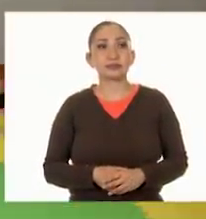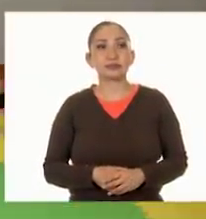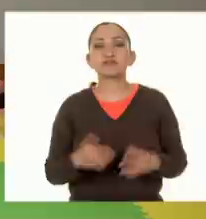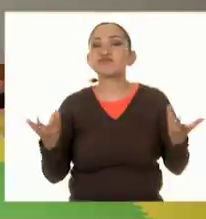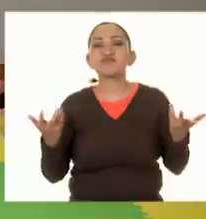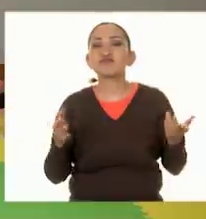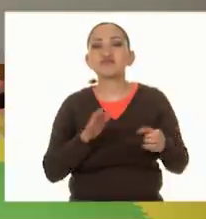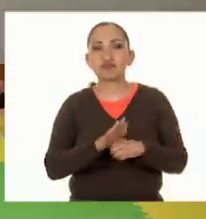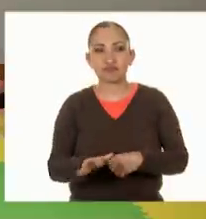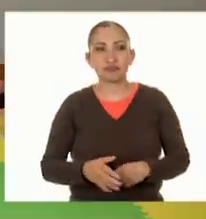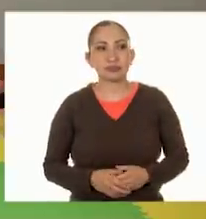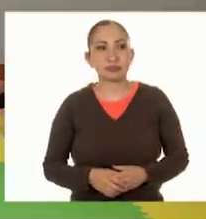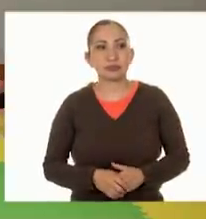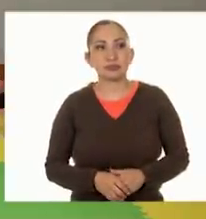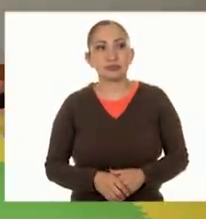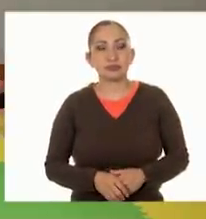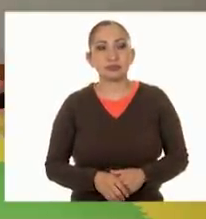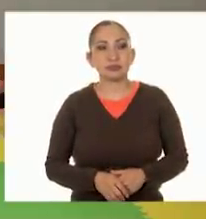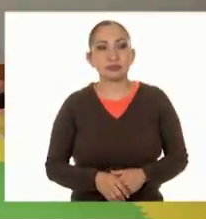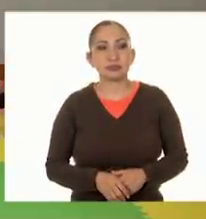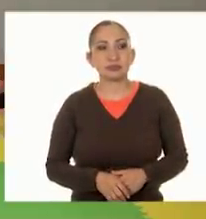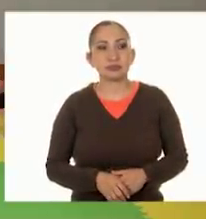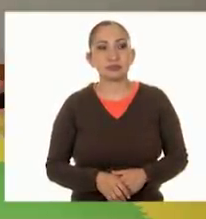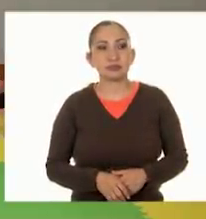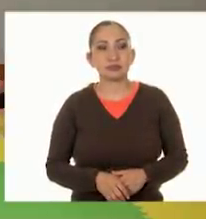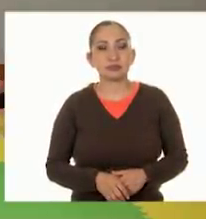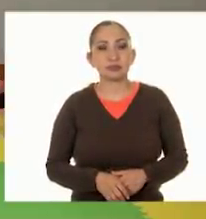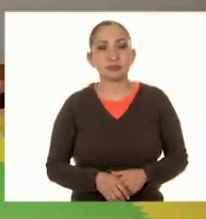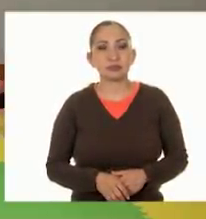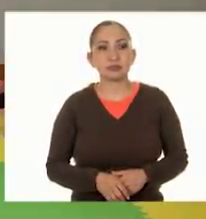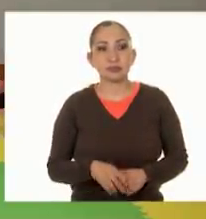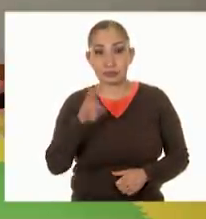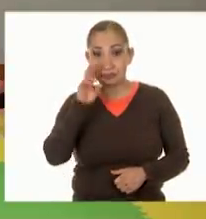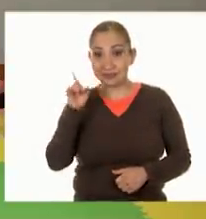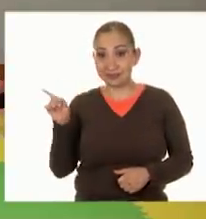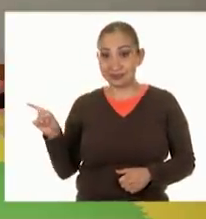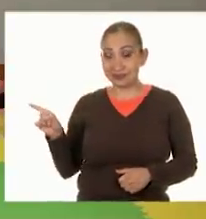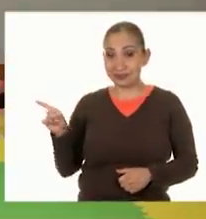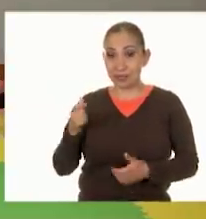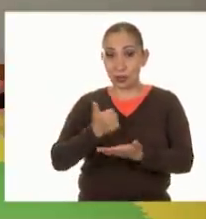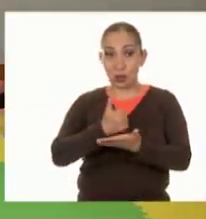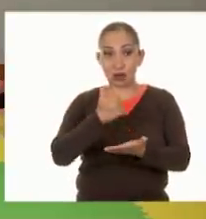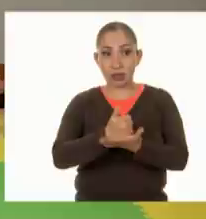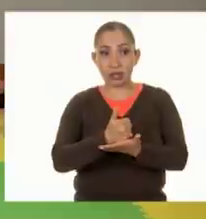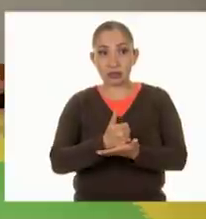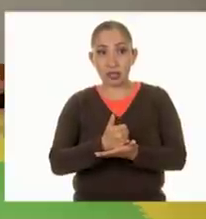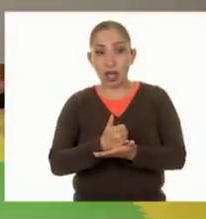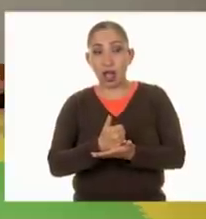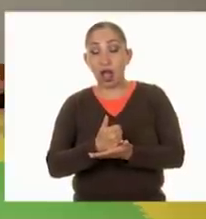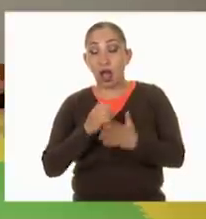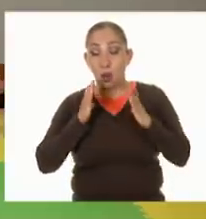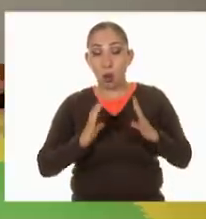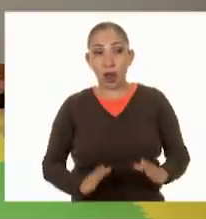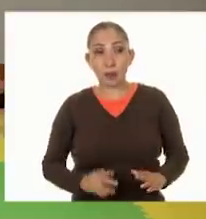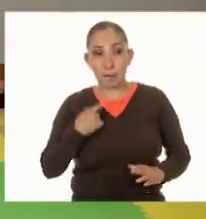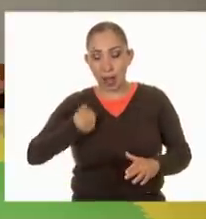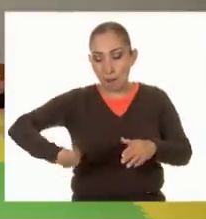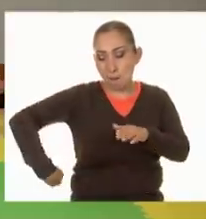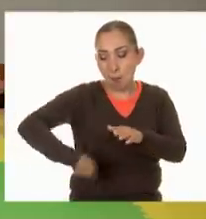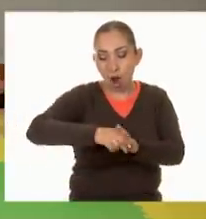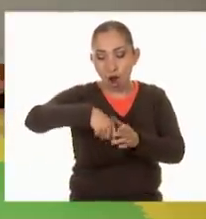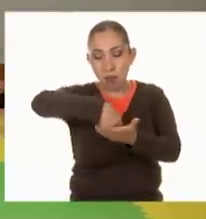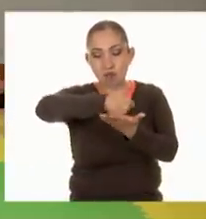¿Qué vamos a hacer? Te colocas sobre una botella y balanceas tu cuerpo para derribar la